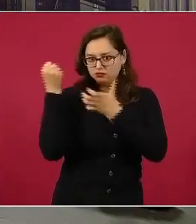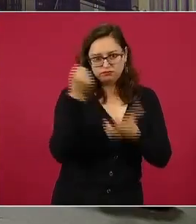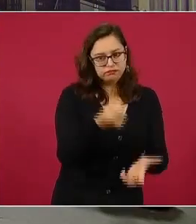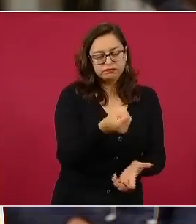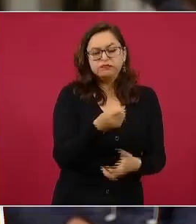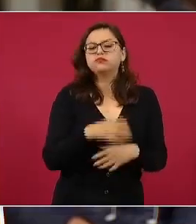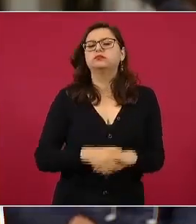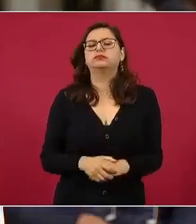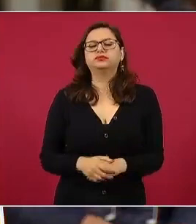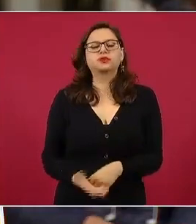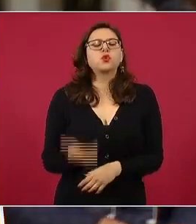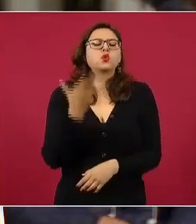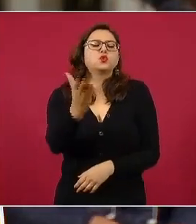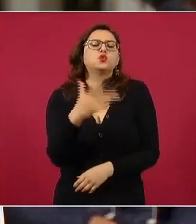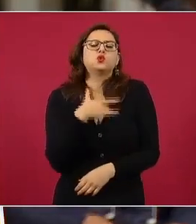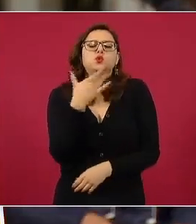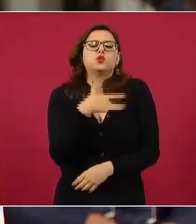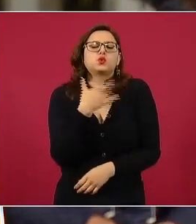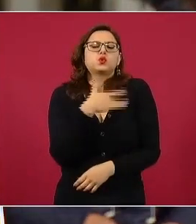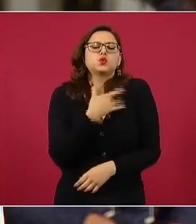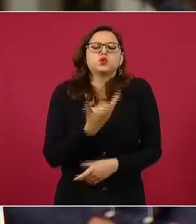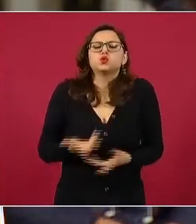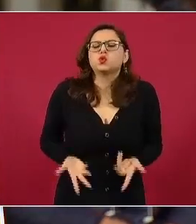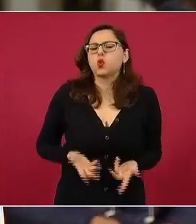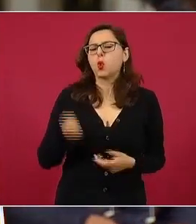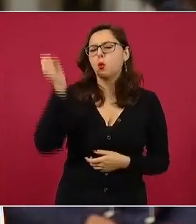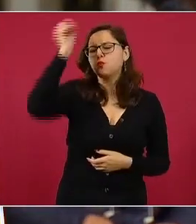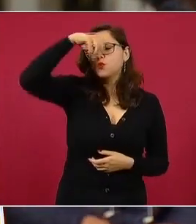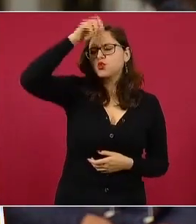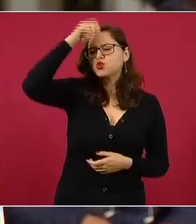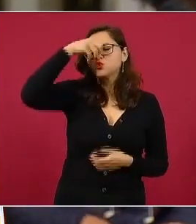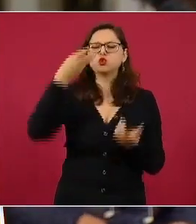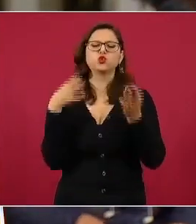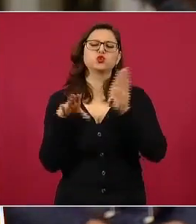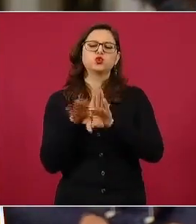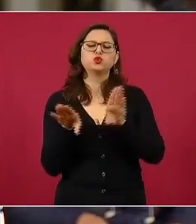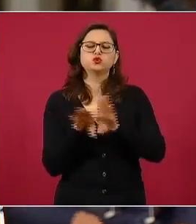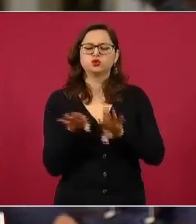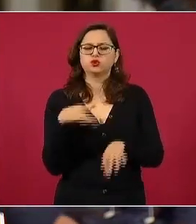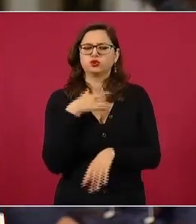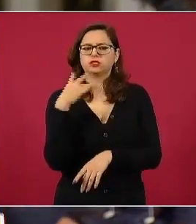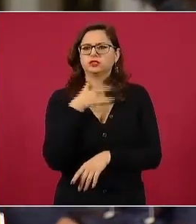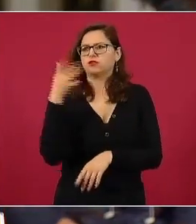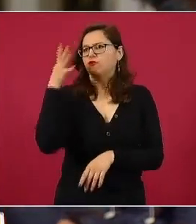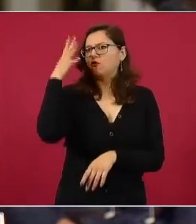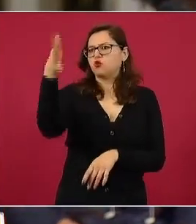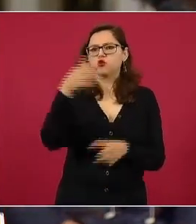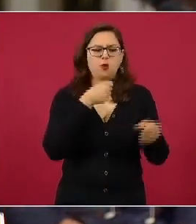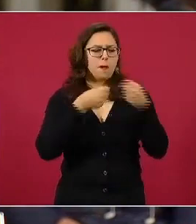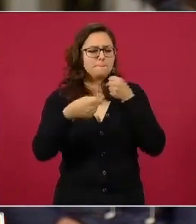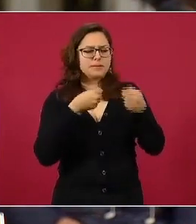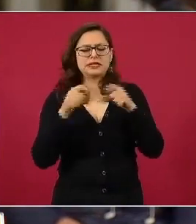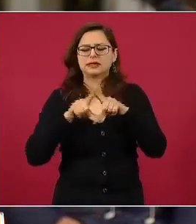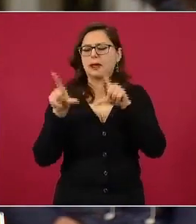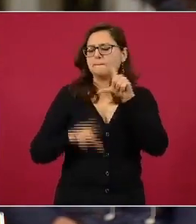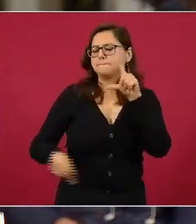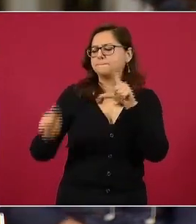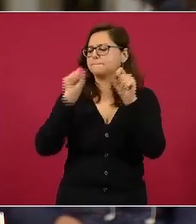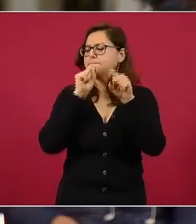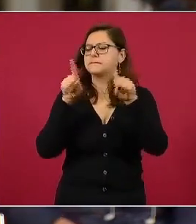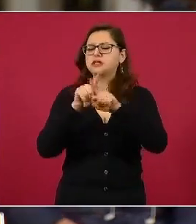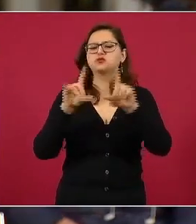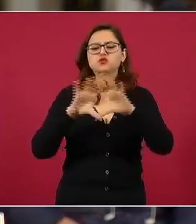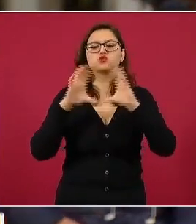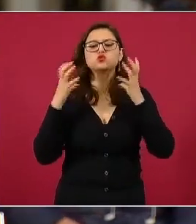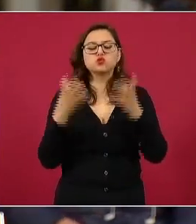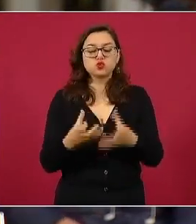explicación, pero yo quisiera saber cuál es el futuro que usted ve de la prensa, tanto de México como del extranjero,